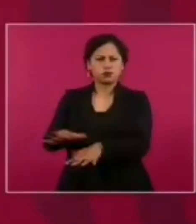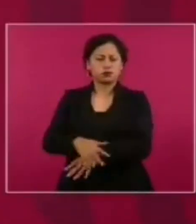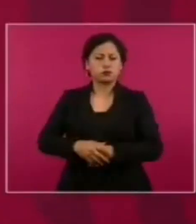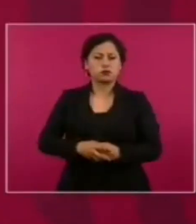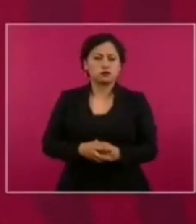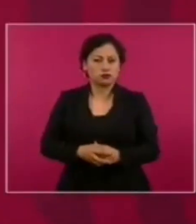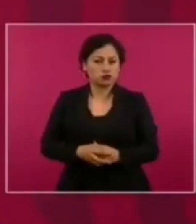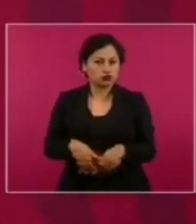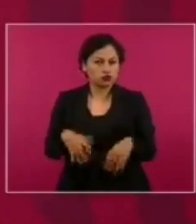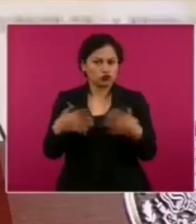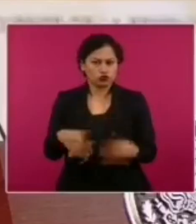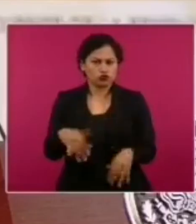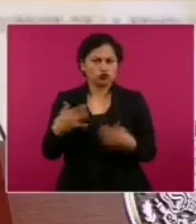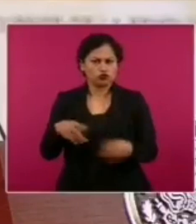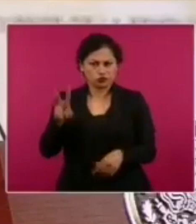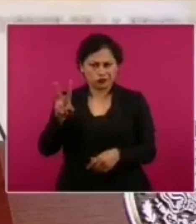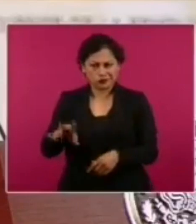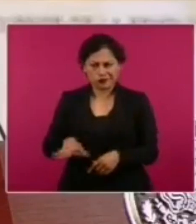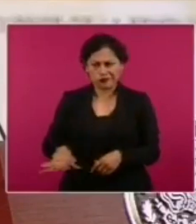bellísimo